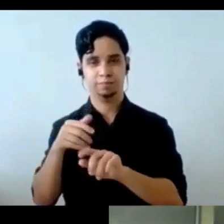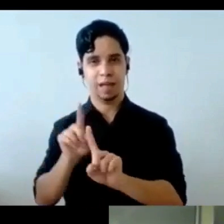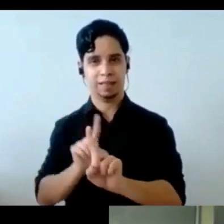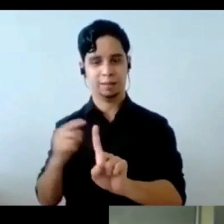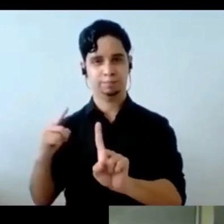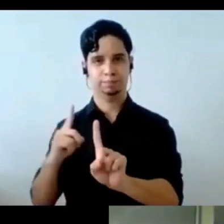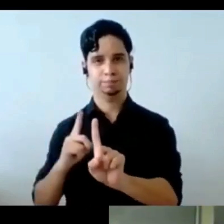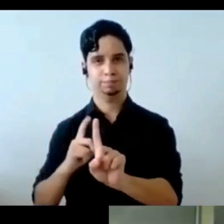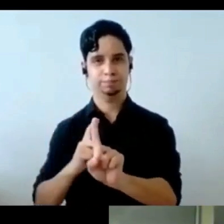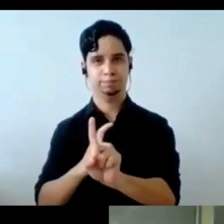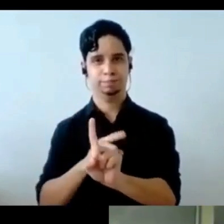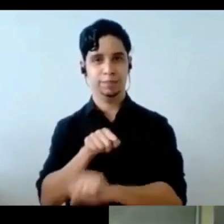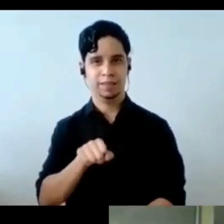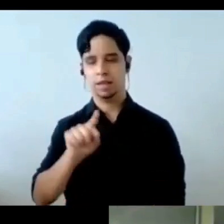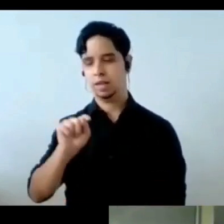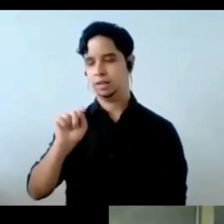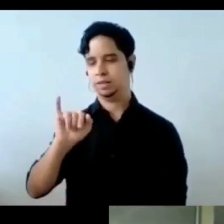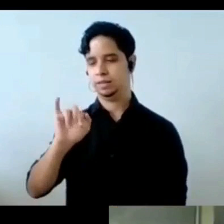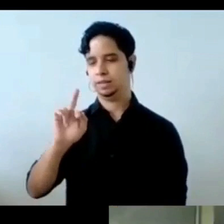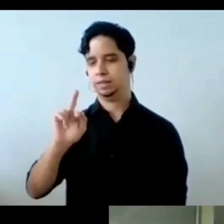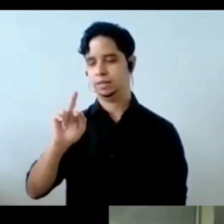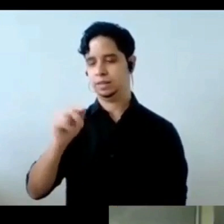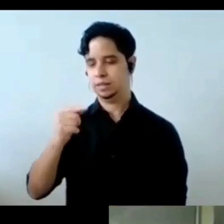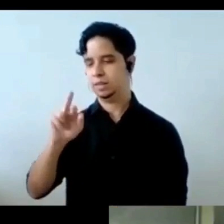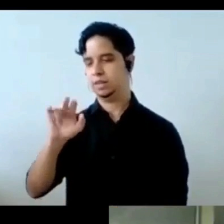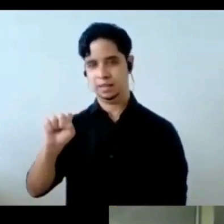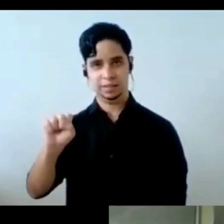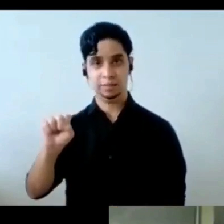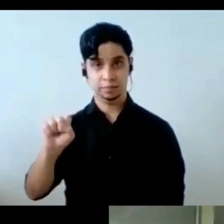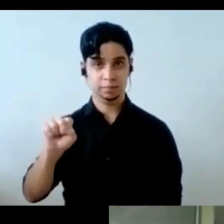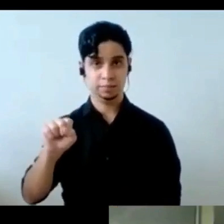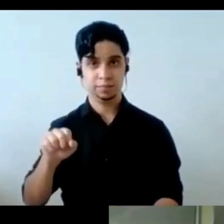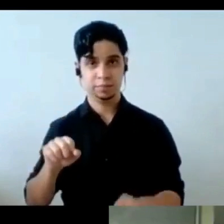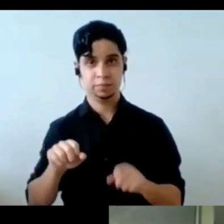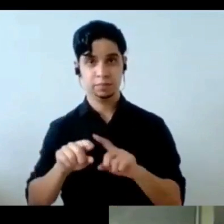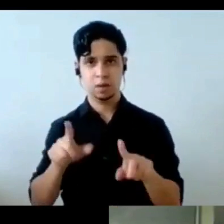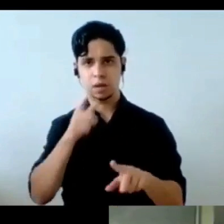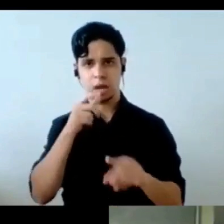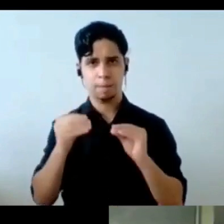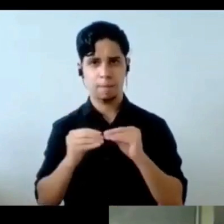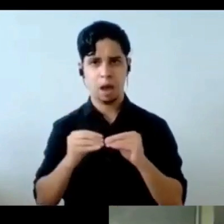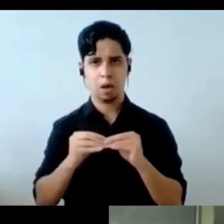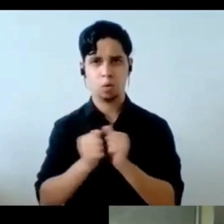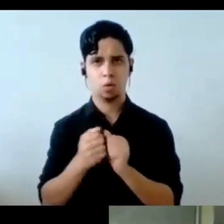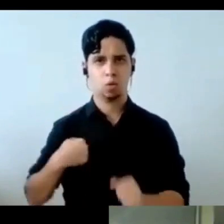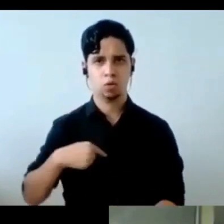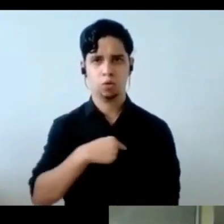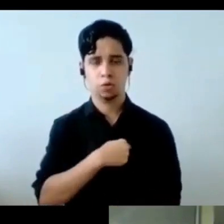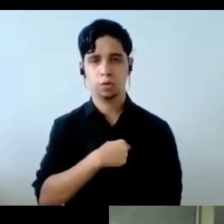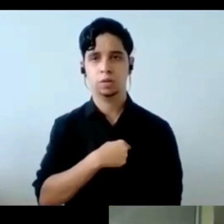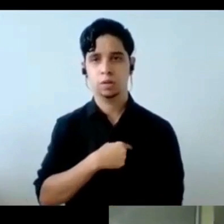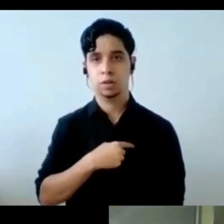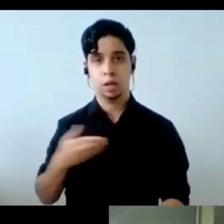Invitada especial. Yo no sé para dónde es que estoy señalando porque yo me confundo aquí. Pero anyway, ¿y quién más está con nosotros? Bueno, está